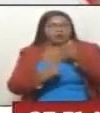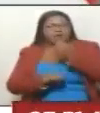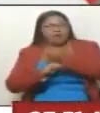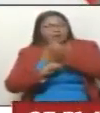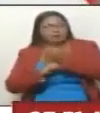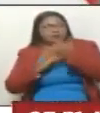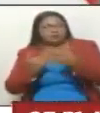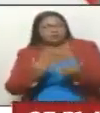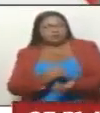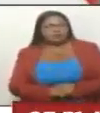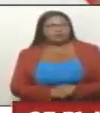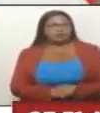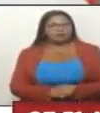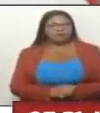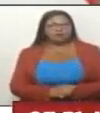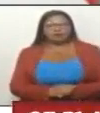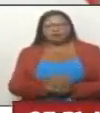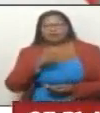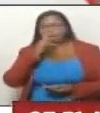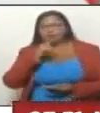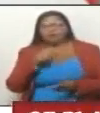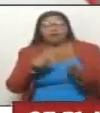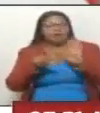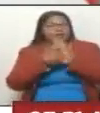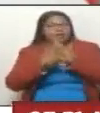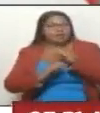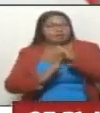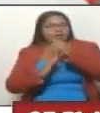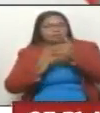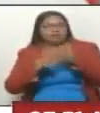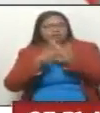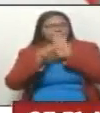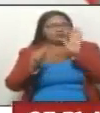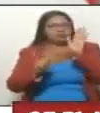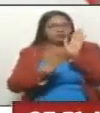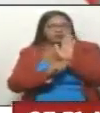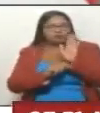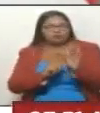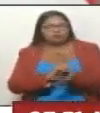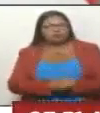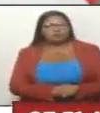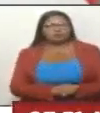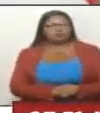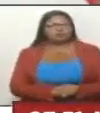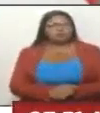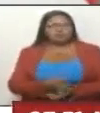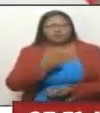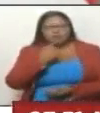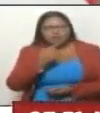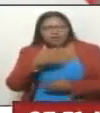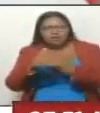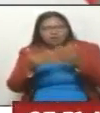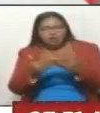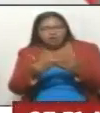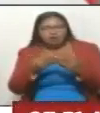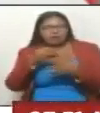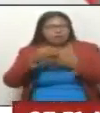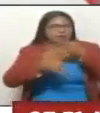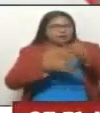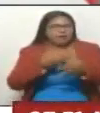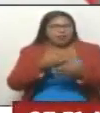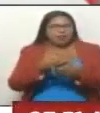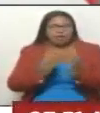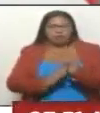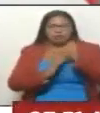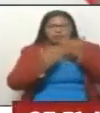Son desleales a la Constitución. La Constitución requiere, como dicen los alemanes, la doctrina alemana en